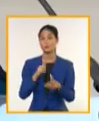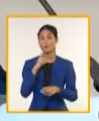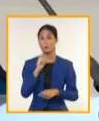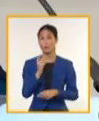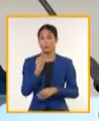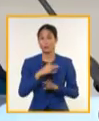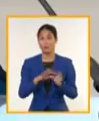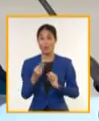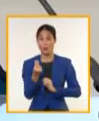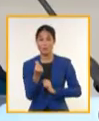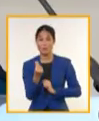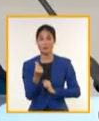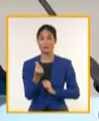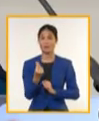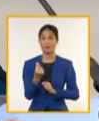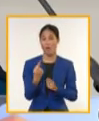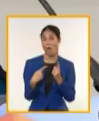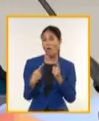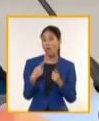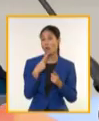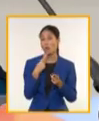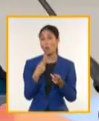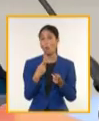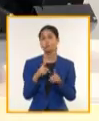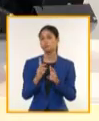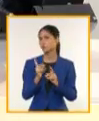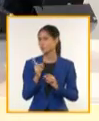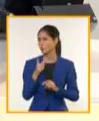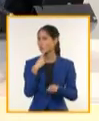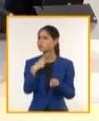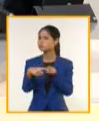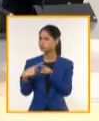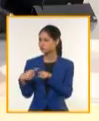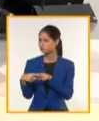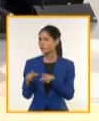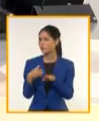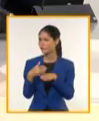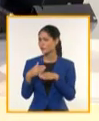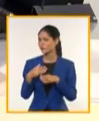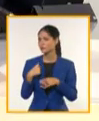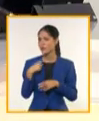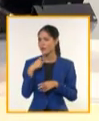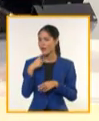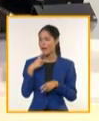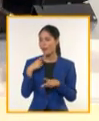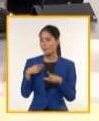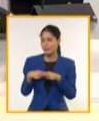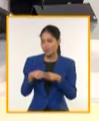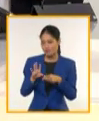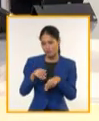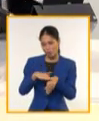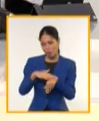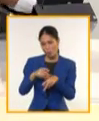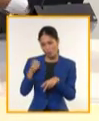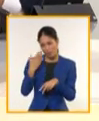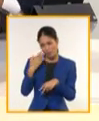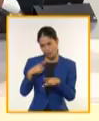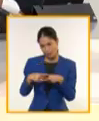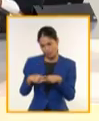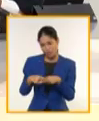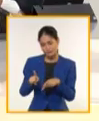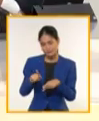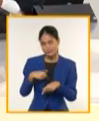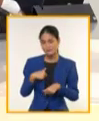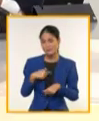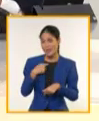comerciales, económicas, financieras. Pero en un inicio, Gladys, disculpa que la interrupción, eran relaciones esencialmente,